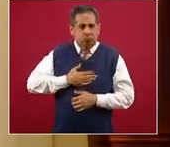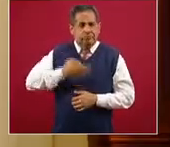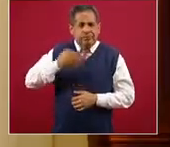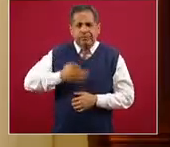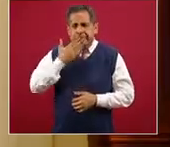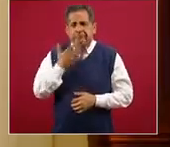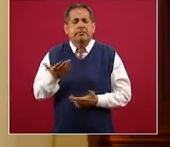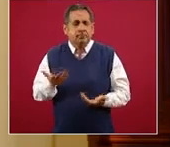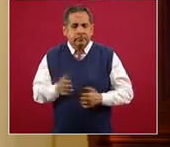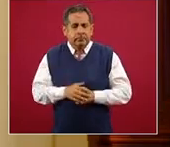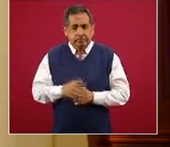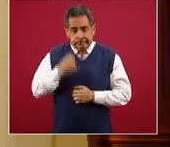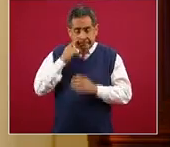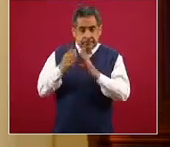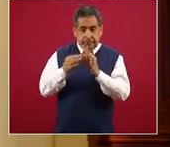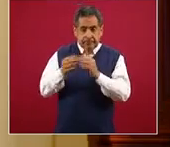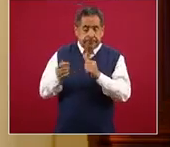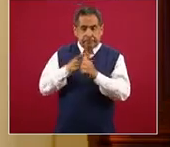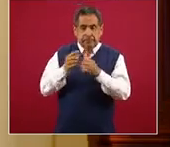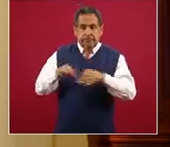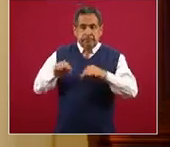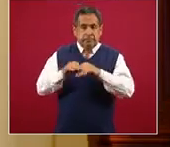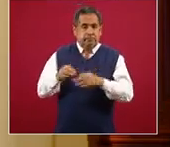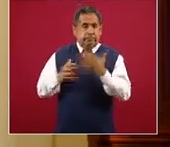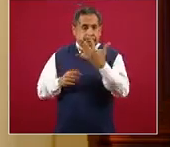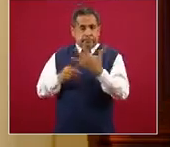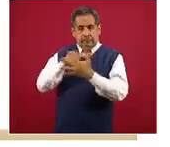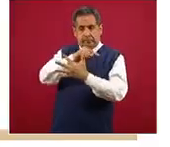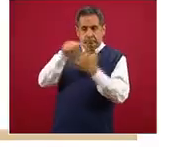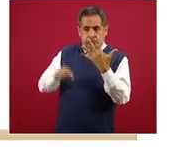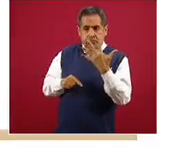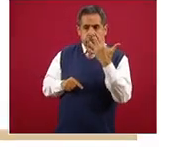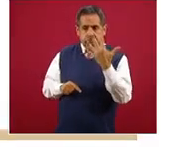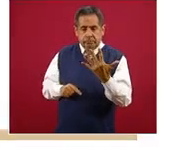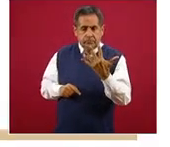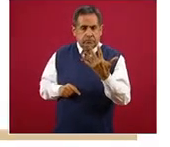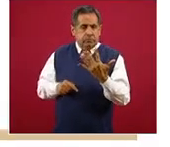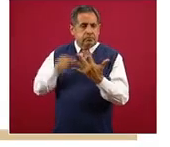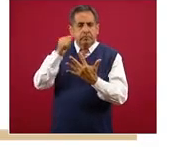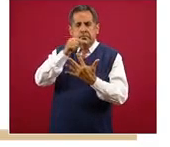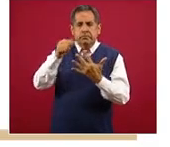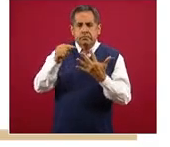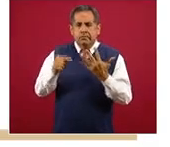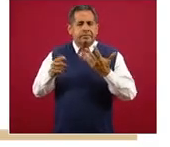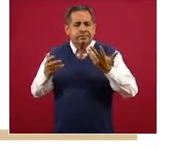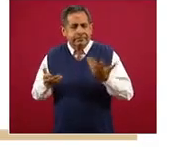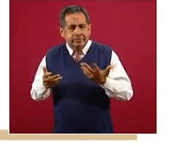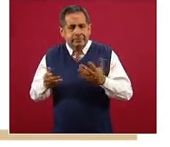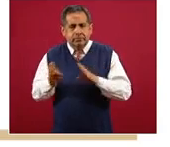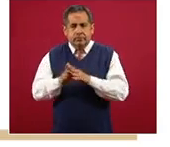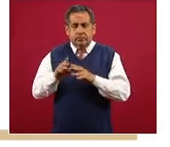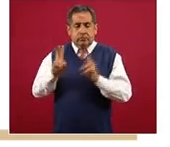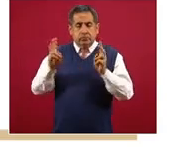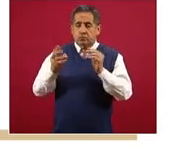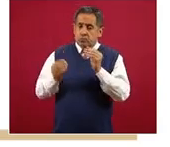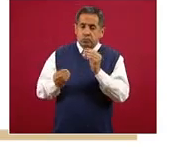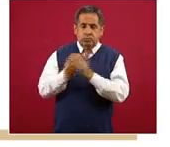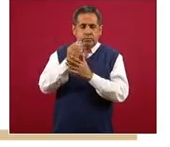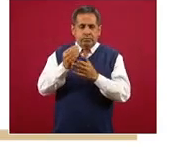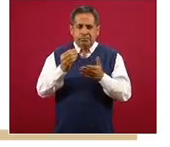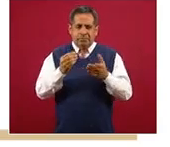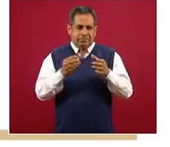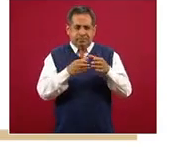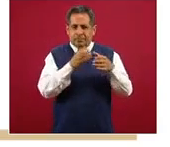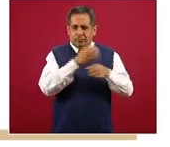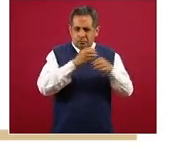sustentable son, en principio, 5 componentes. El componente de un nuevo etiquetado frontal